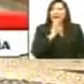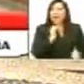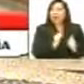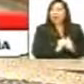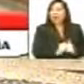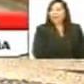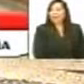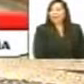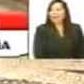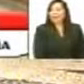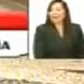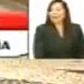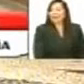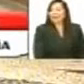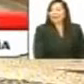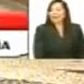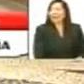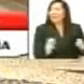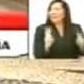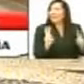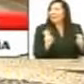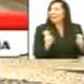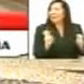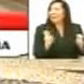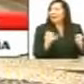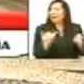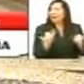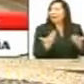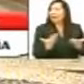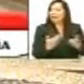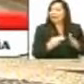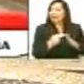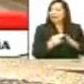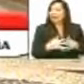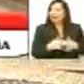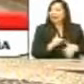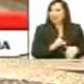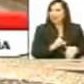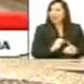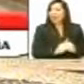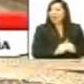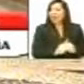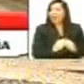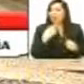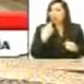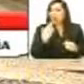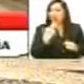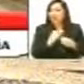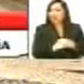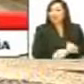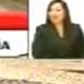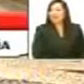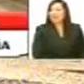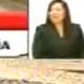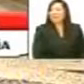con Raquel en temas de actualidad, no solamente a nivel latinoamericano, sino también de coyuntura política nacional.